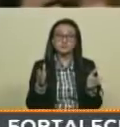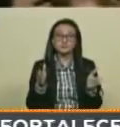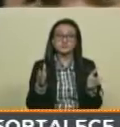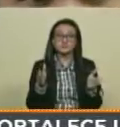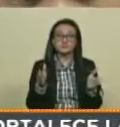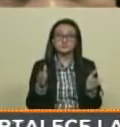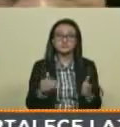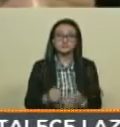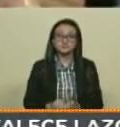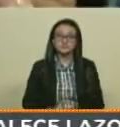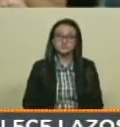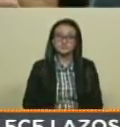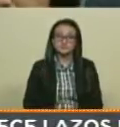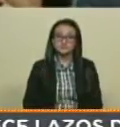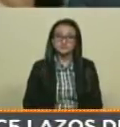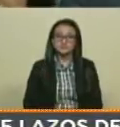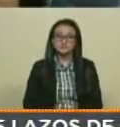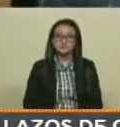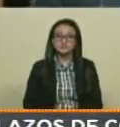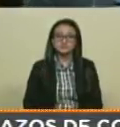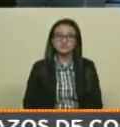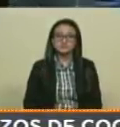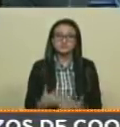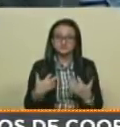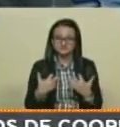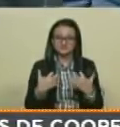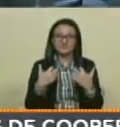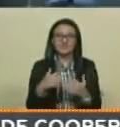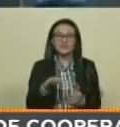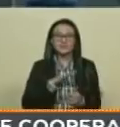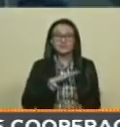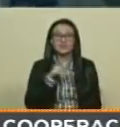ante la sala plena del TCJ,